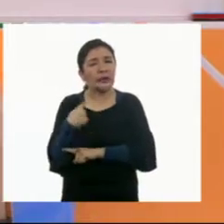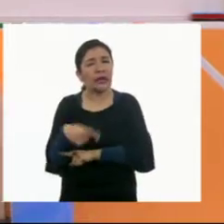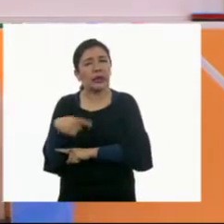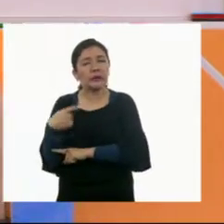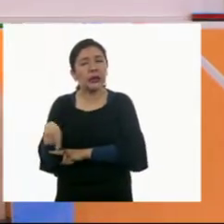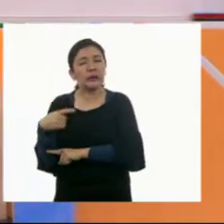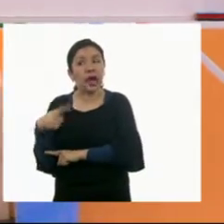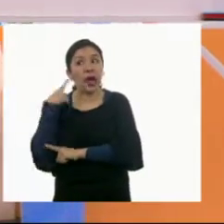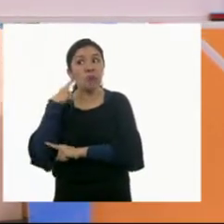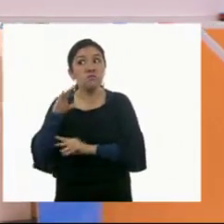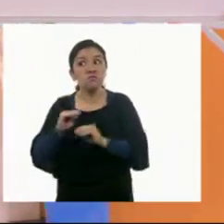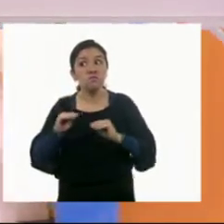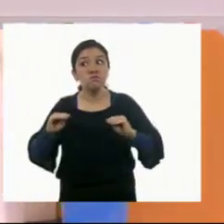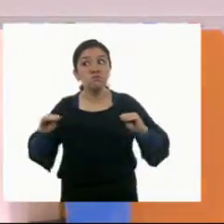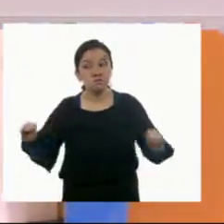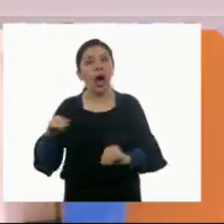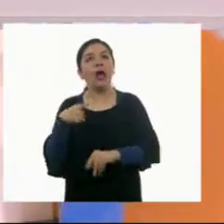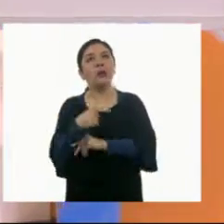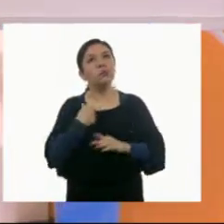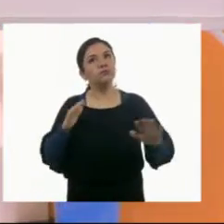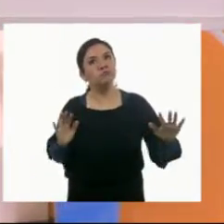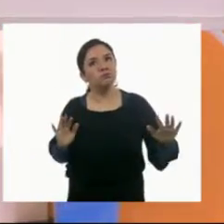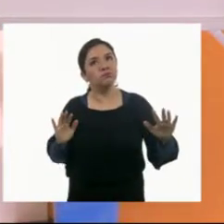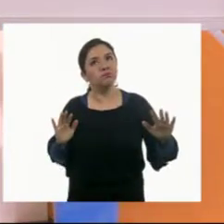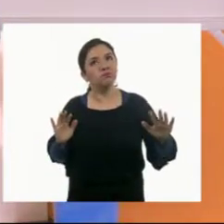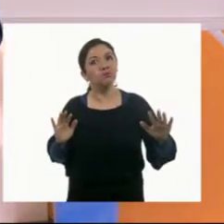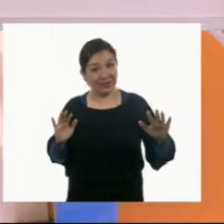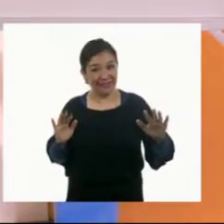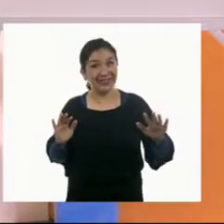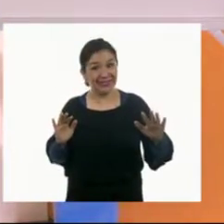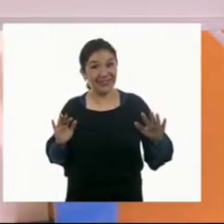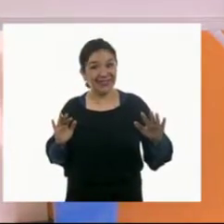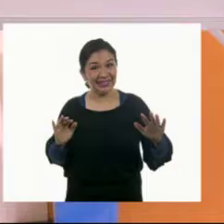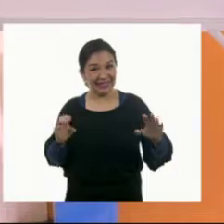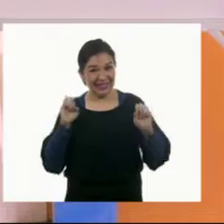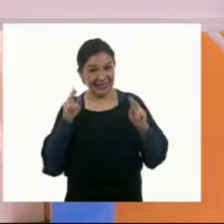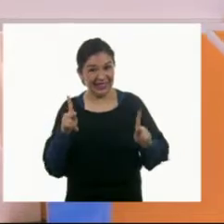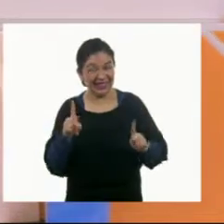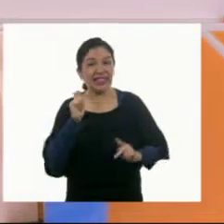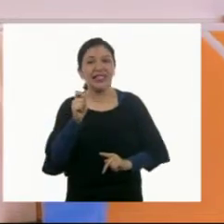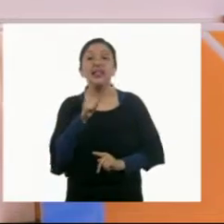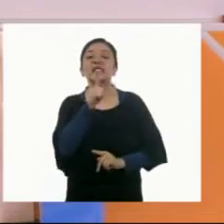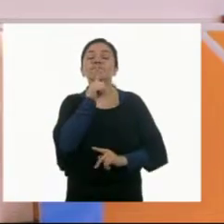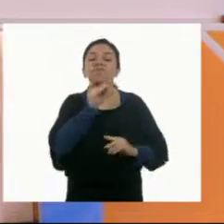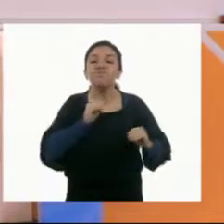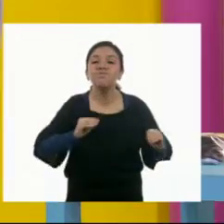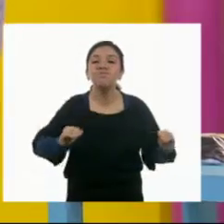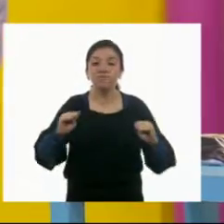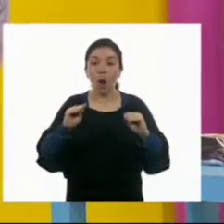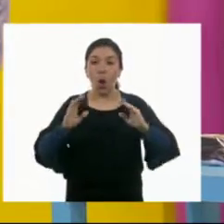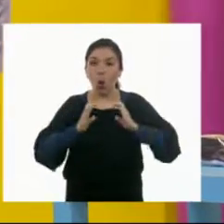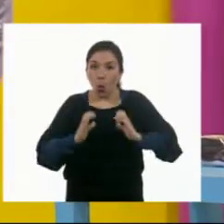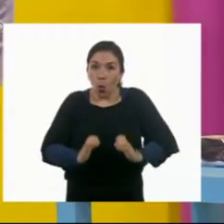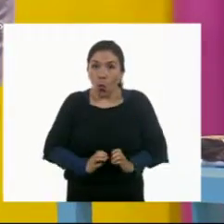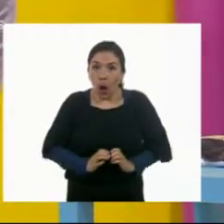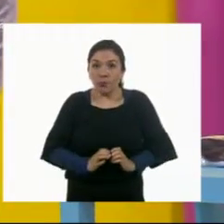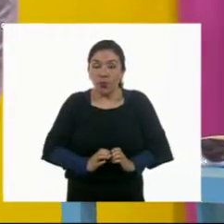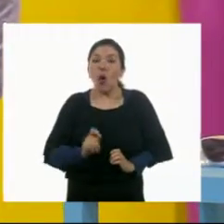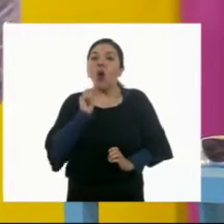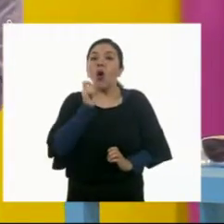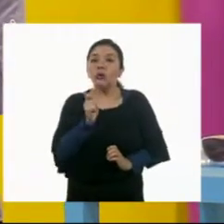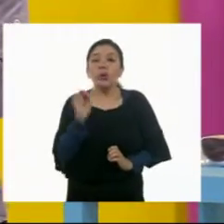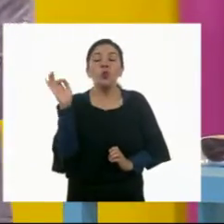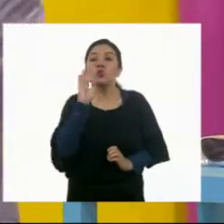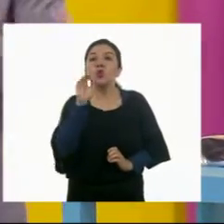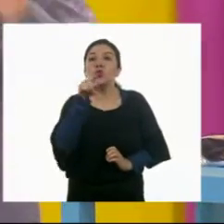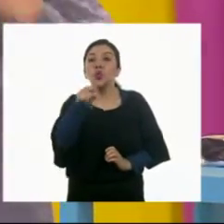Todo el tiempo del silencio sonoro. Sí, sí, ya sacamos un concepto, ¿verdad? El silencio corporal es...